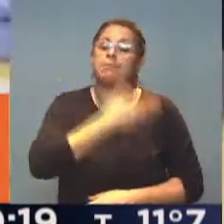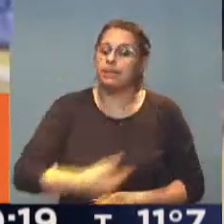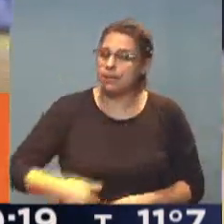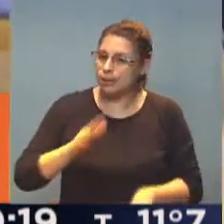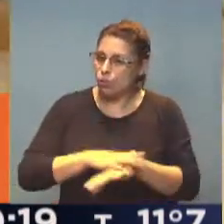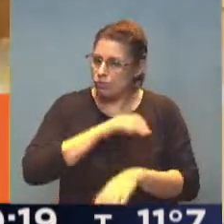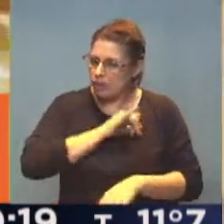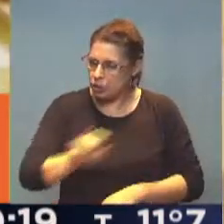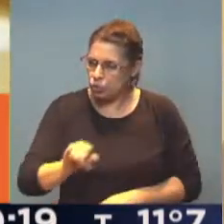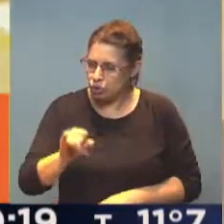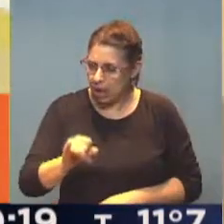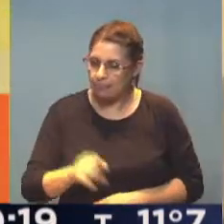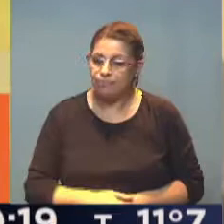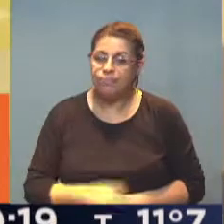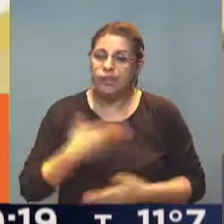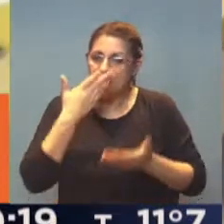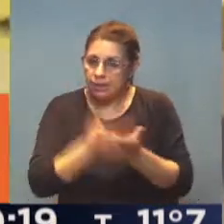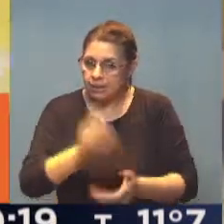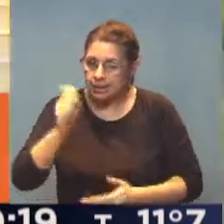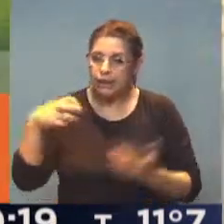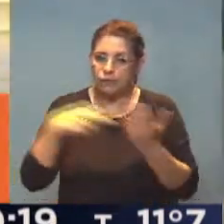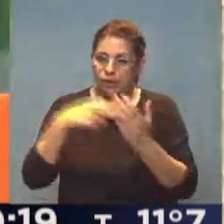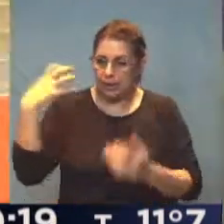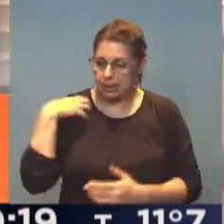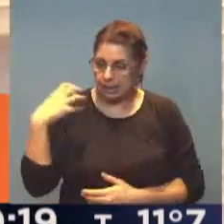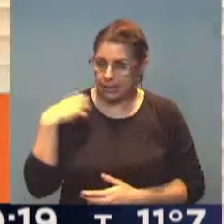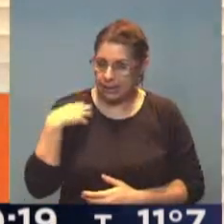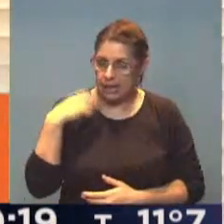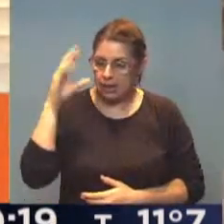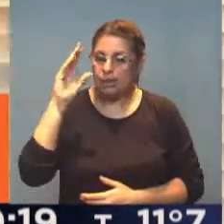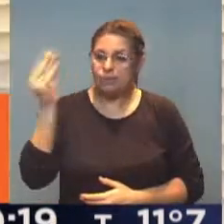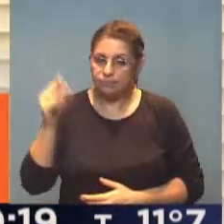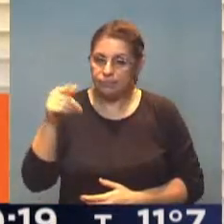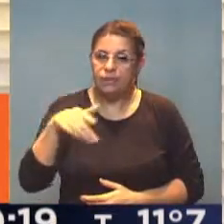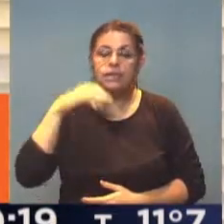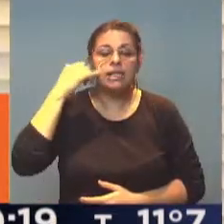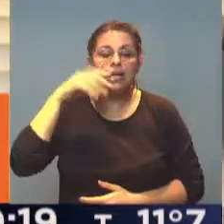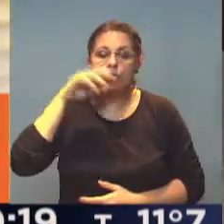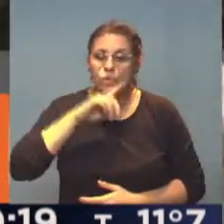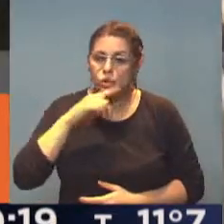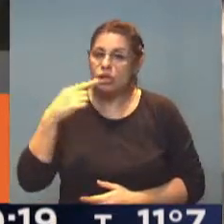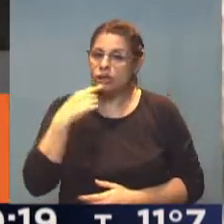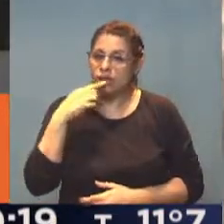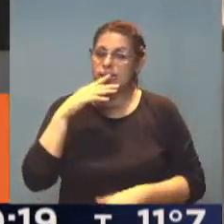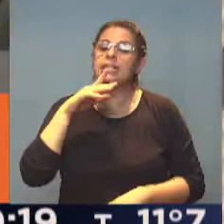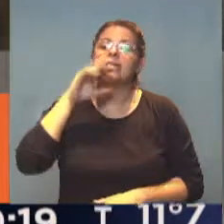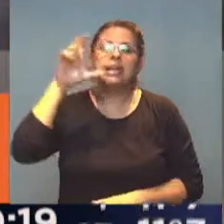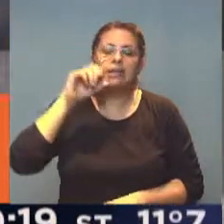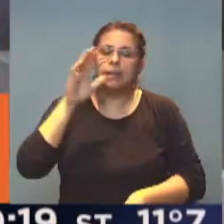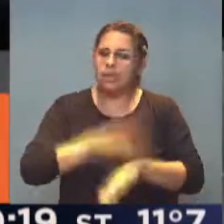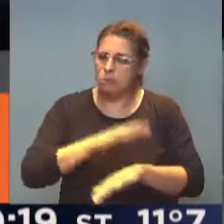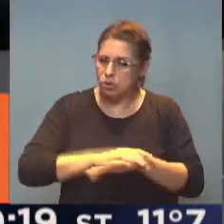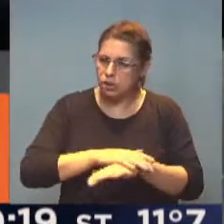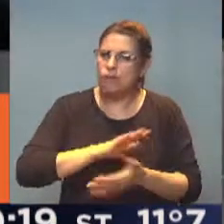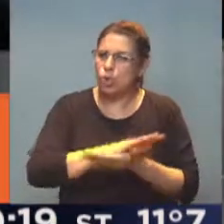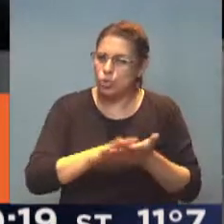una denuncia penal presentada por el fiscal general de la República, Rodrigo Janot, acusando a Temer de corrupción